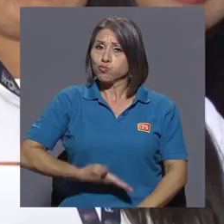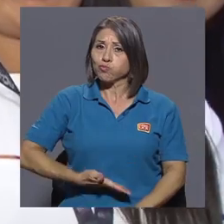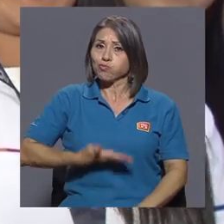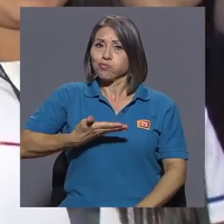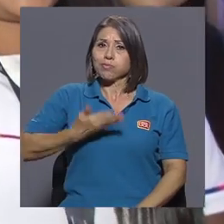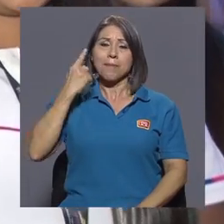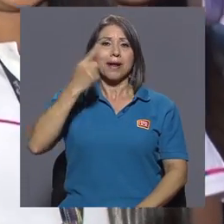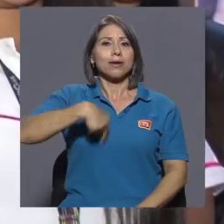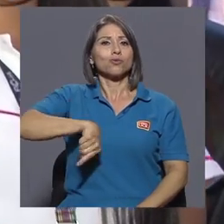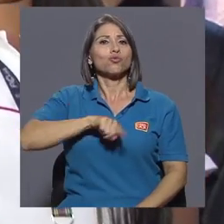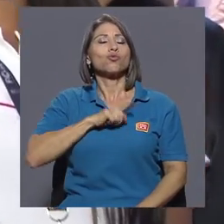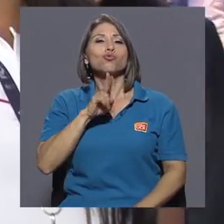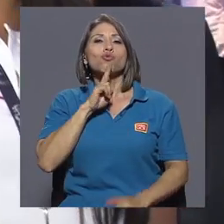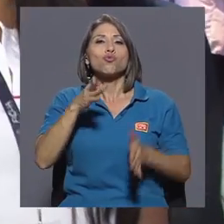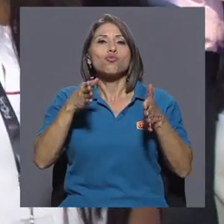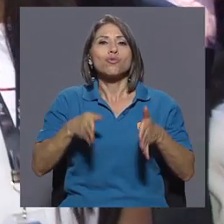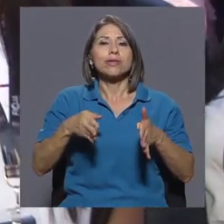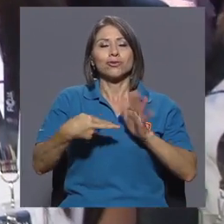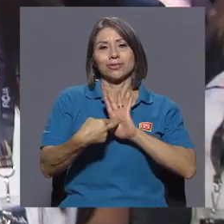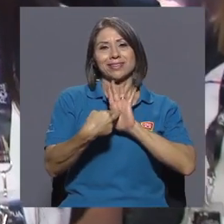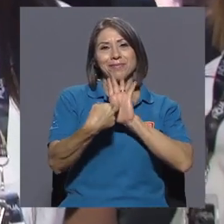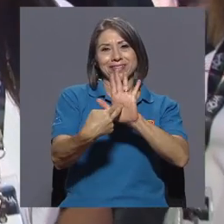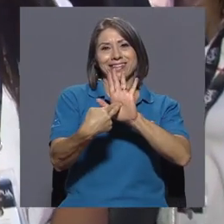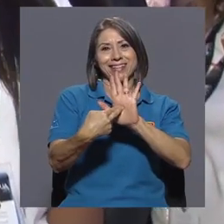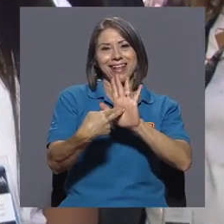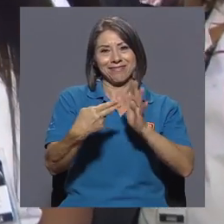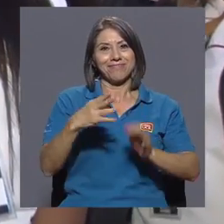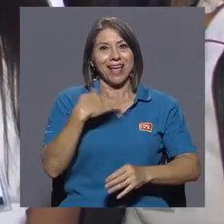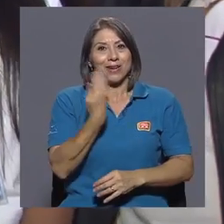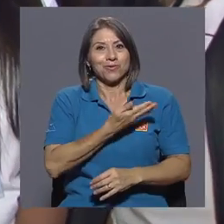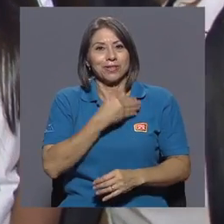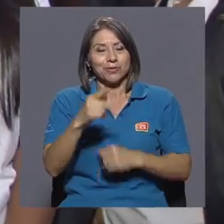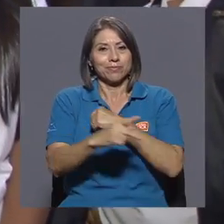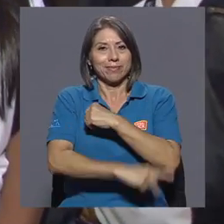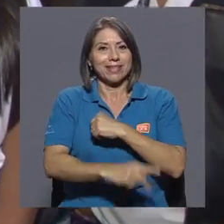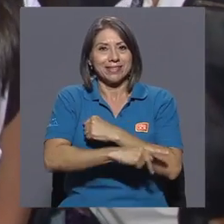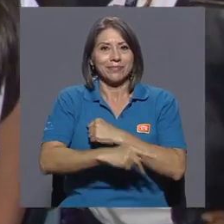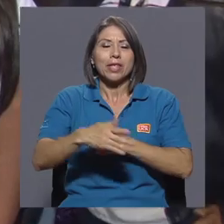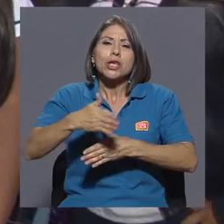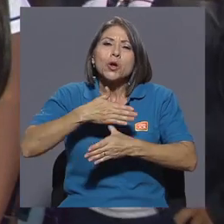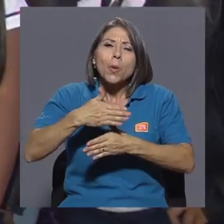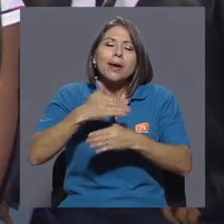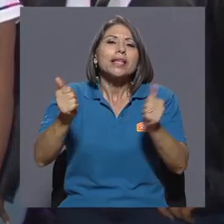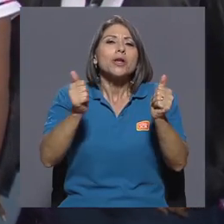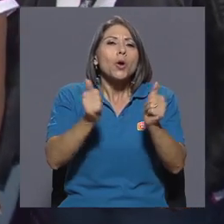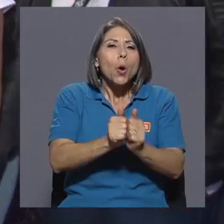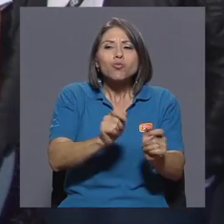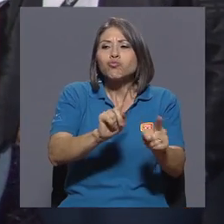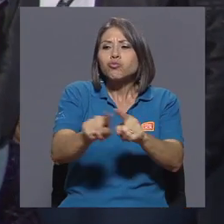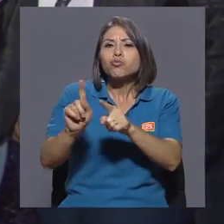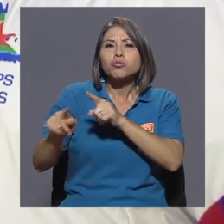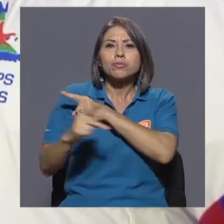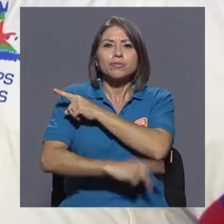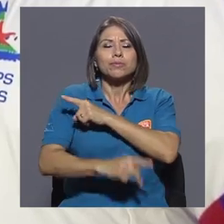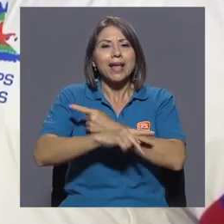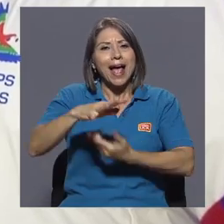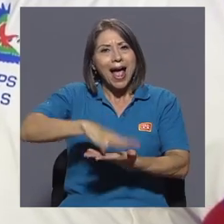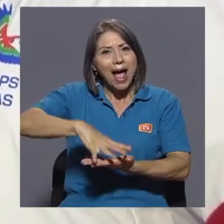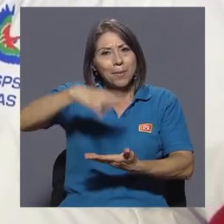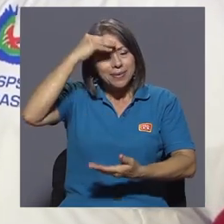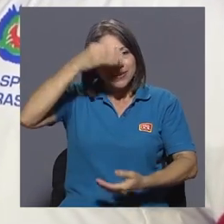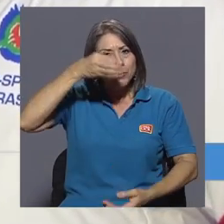nosotros como hondureños representar a nuestro país y compartir con cada uno de los países y aprender de la cultura.